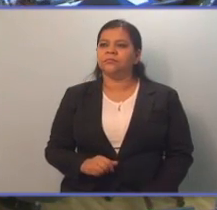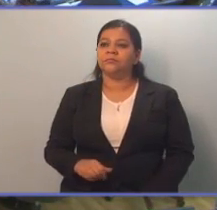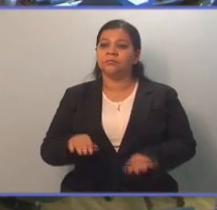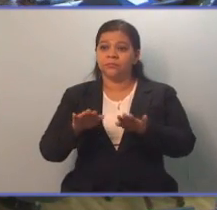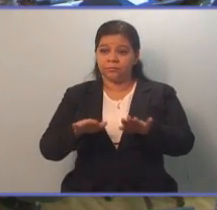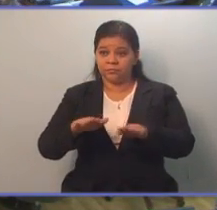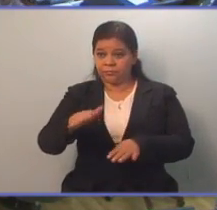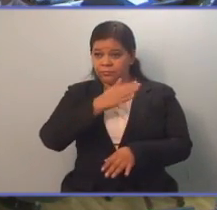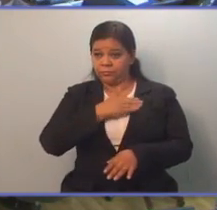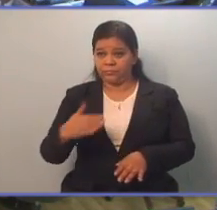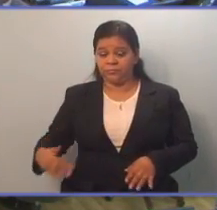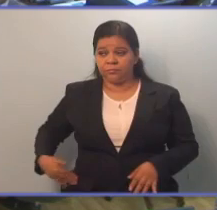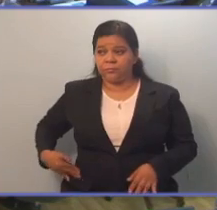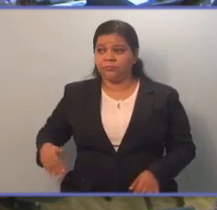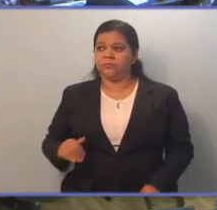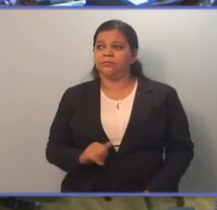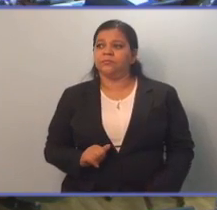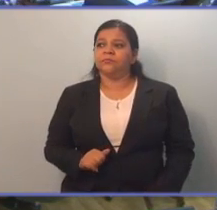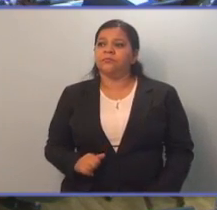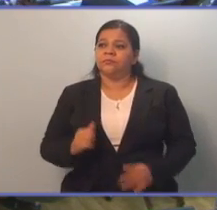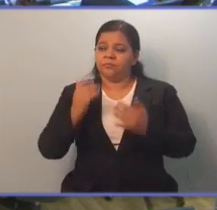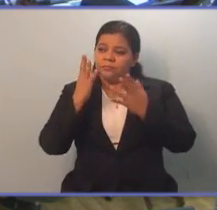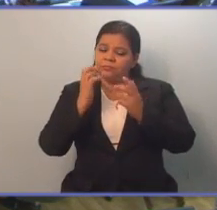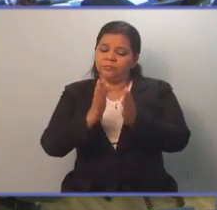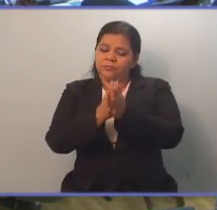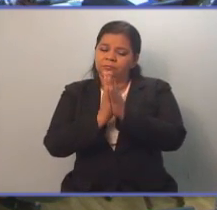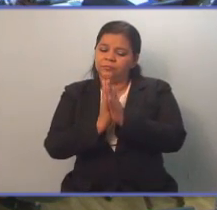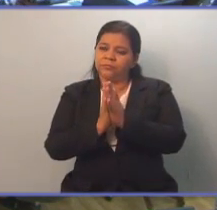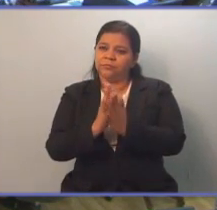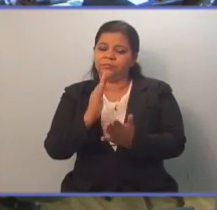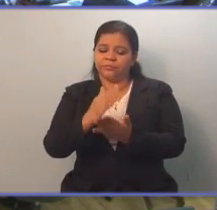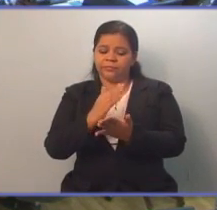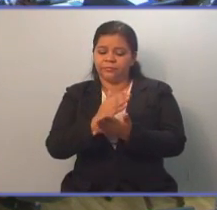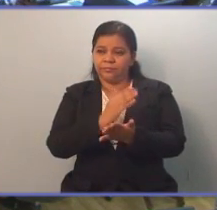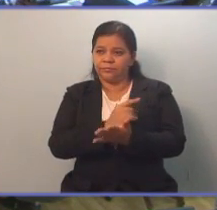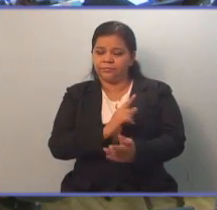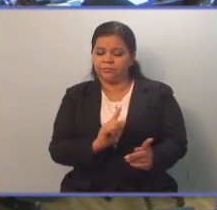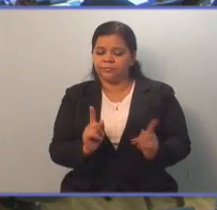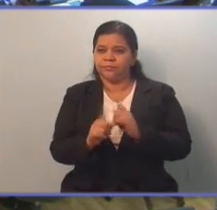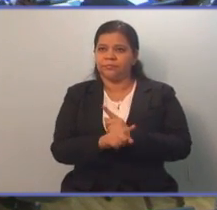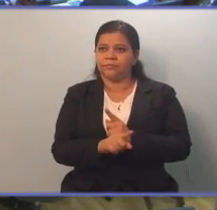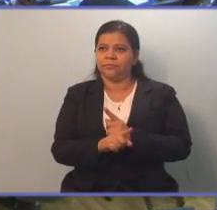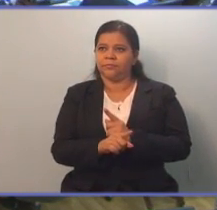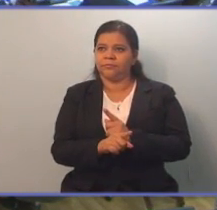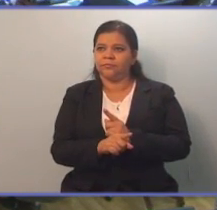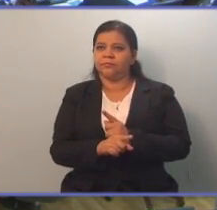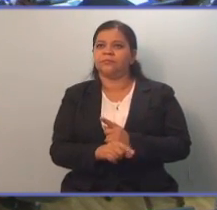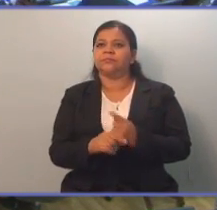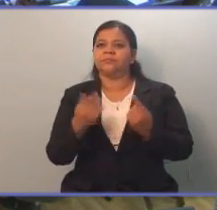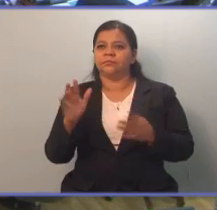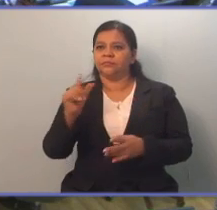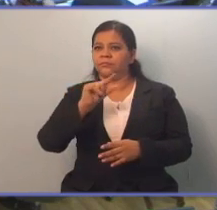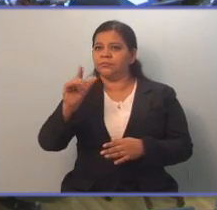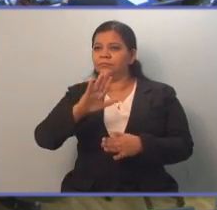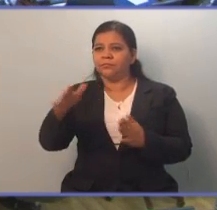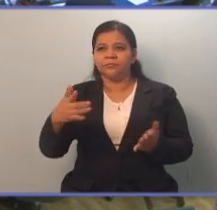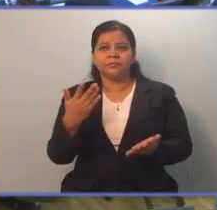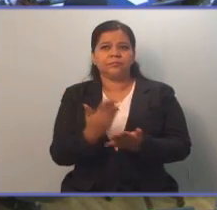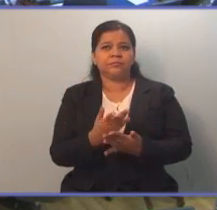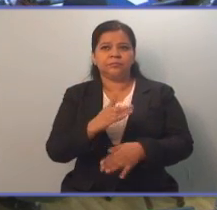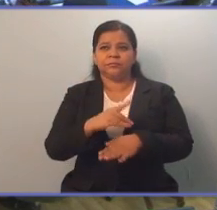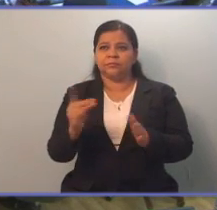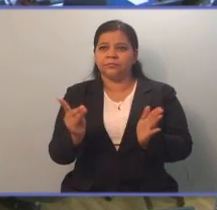Gracias, señor presidente. Es para solicitar modificación de agenda en nombre de todos los diputados